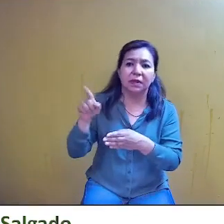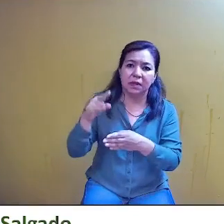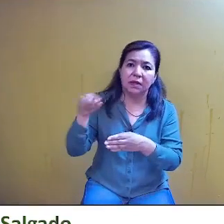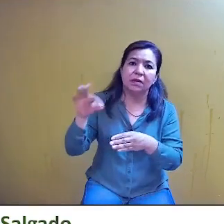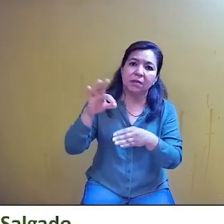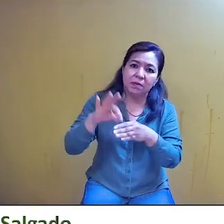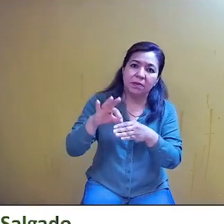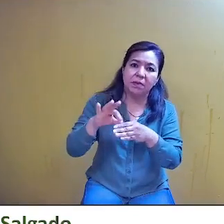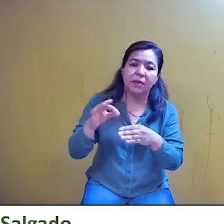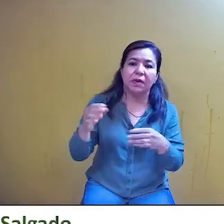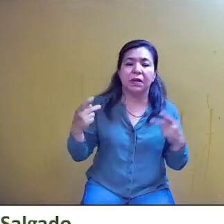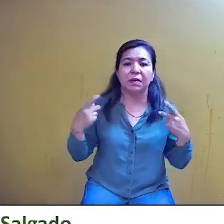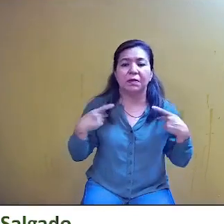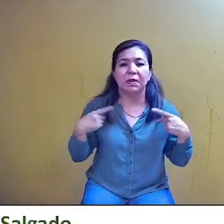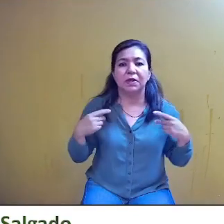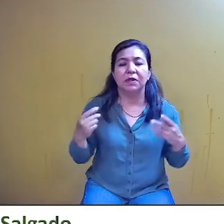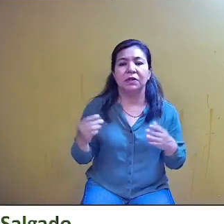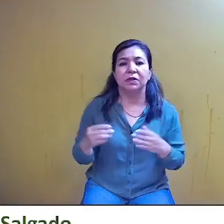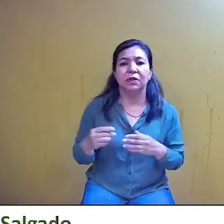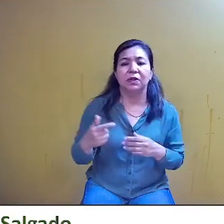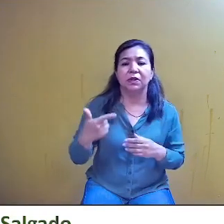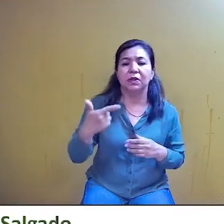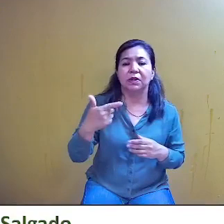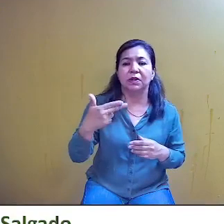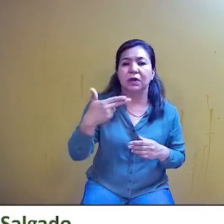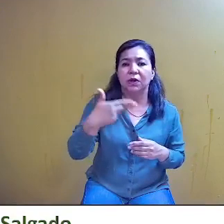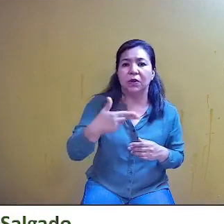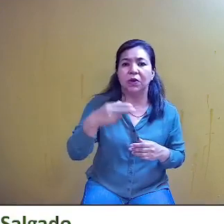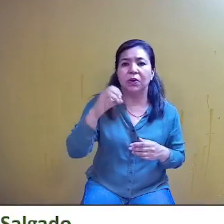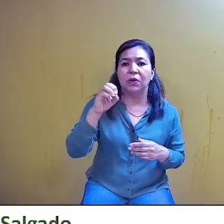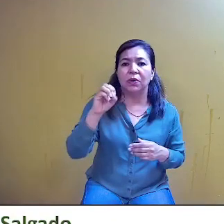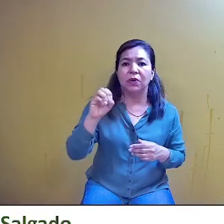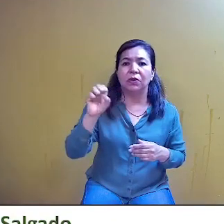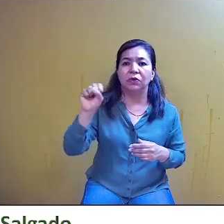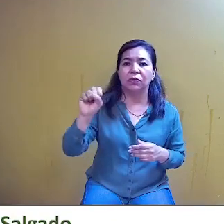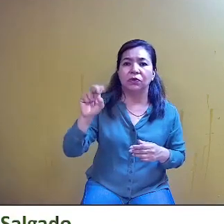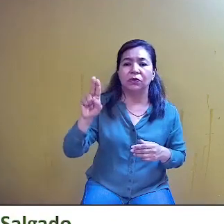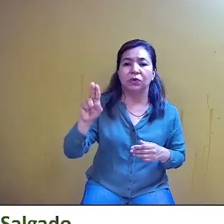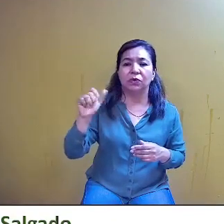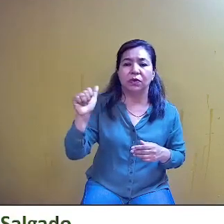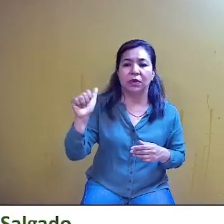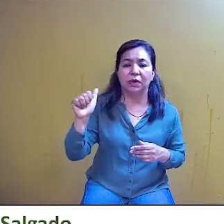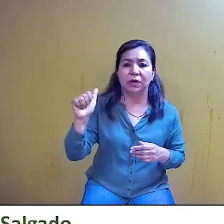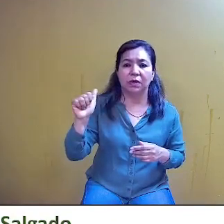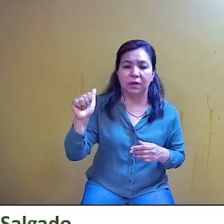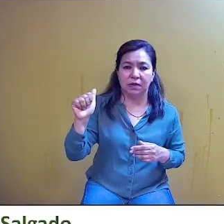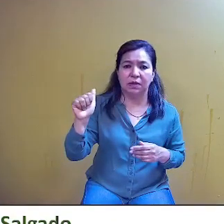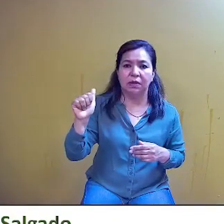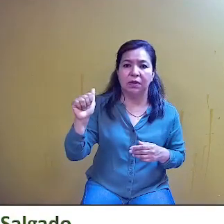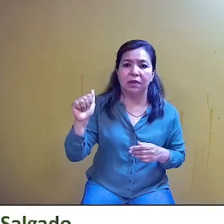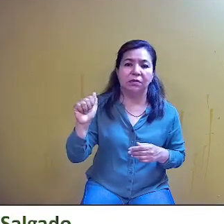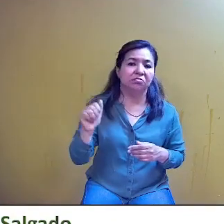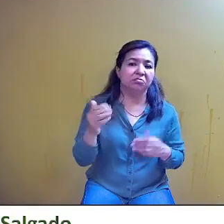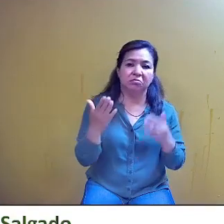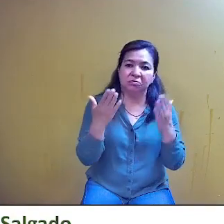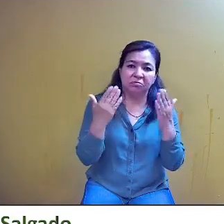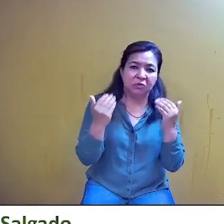al ciudadano Josio Cuauhtémoc Rebolledo Gómez, es